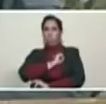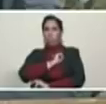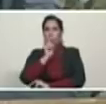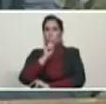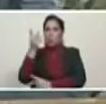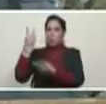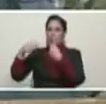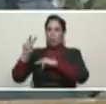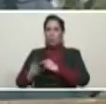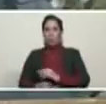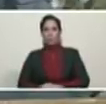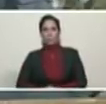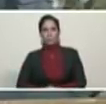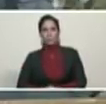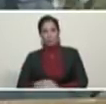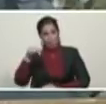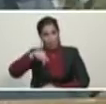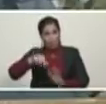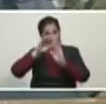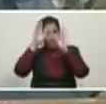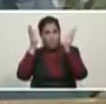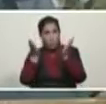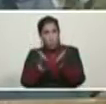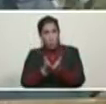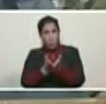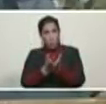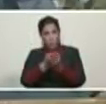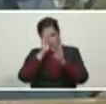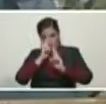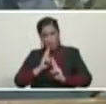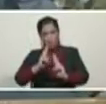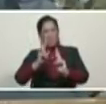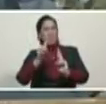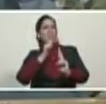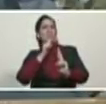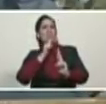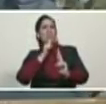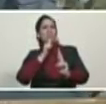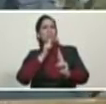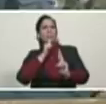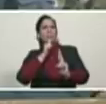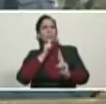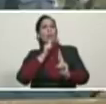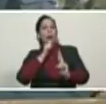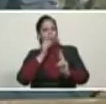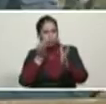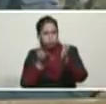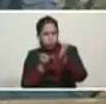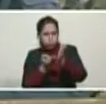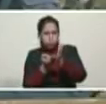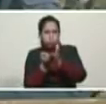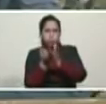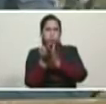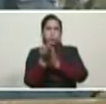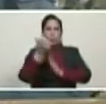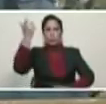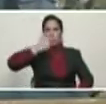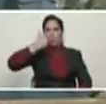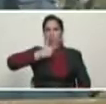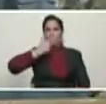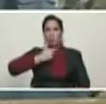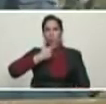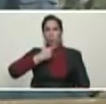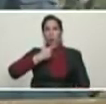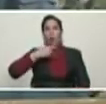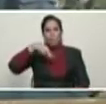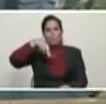traidores. En este mundo se respeta a los fuertes, a los leales, a los que